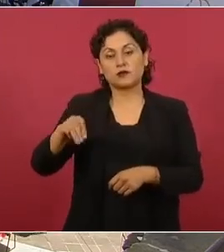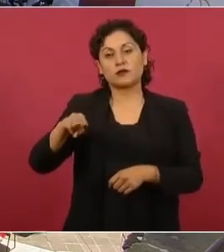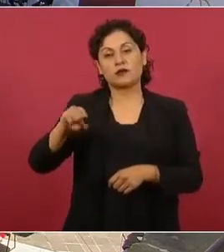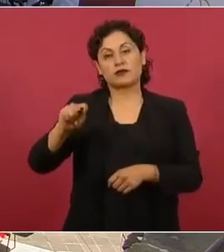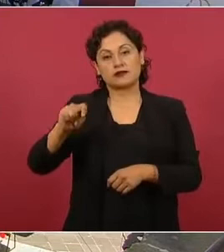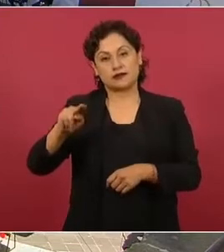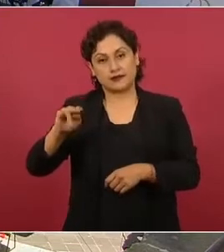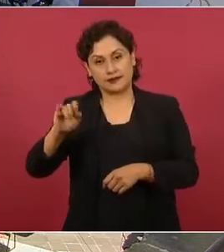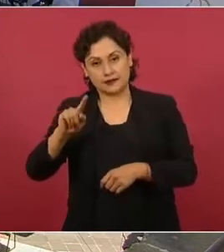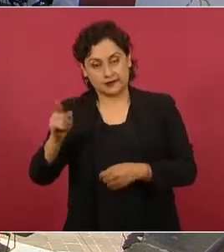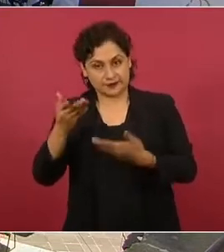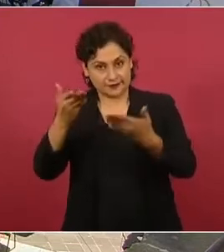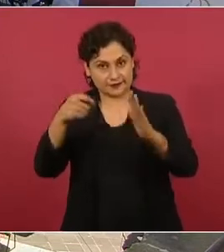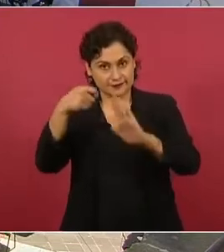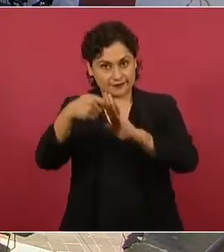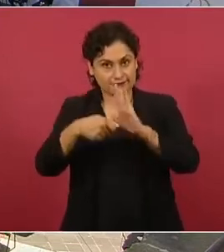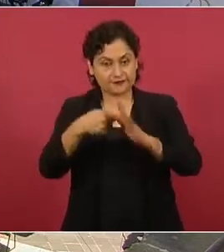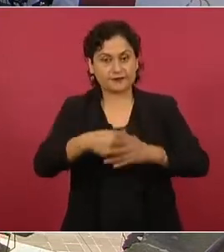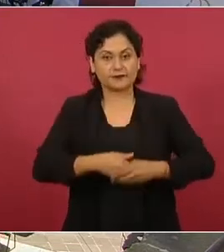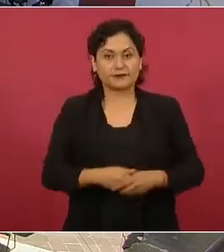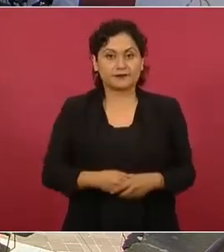video.